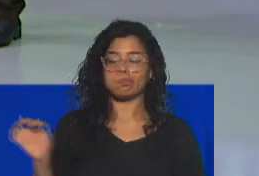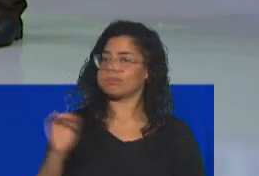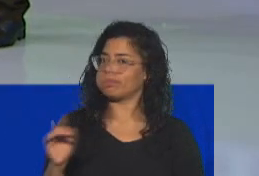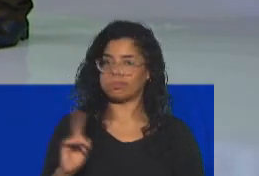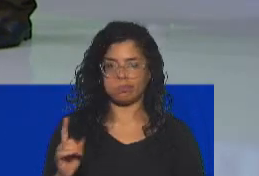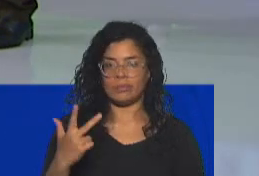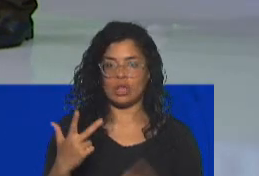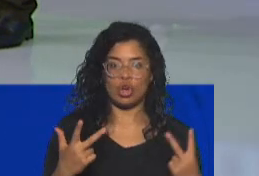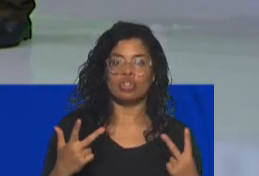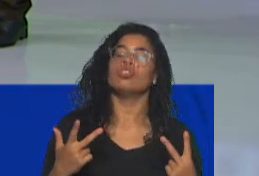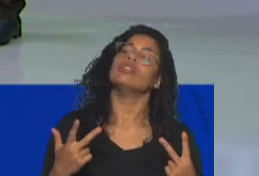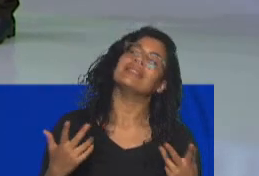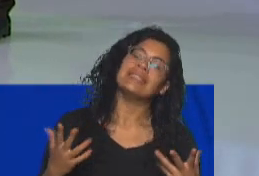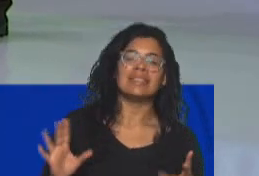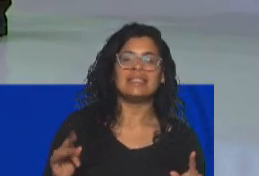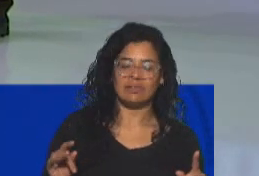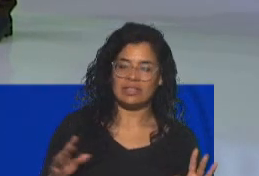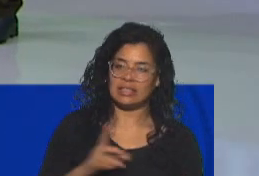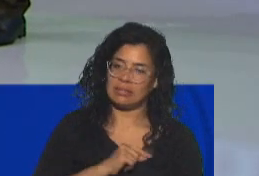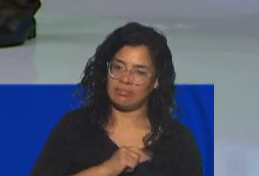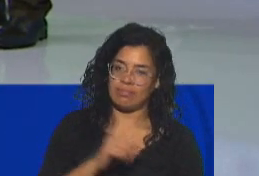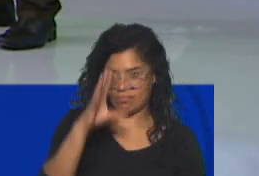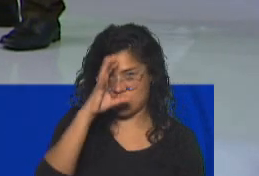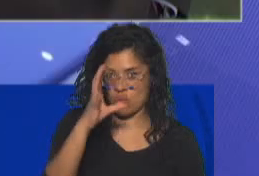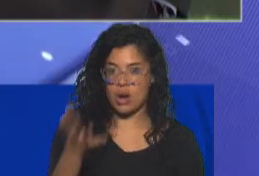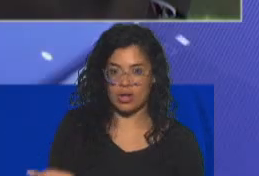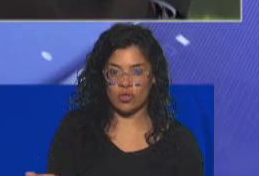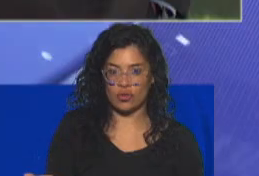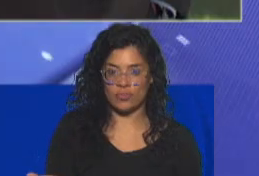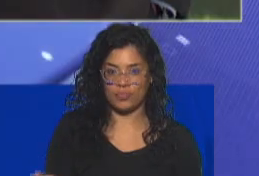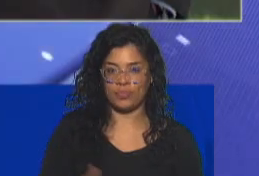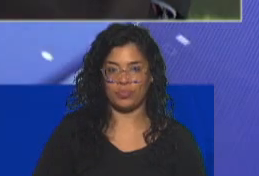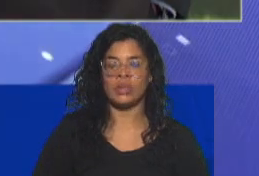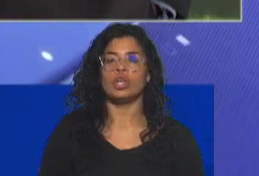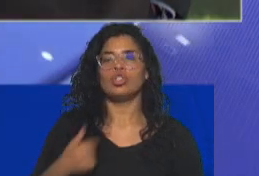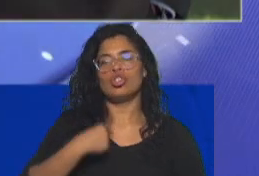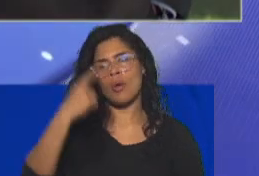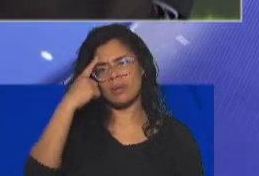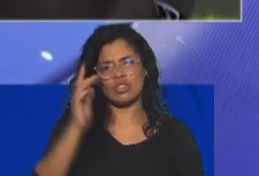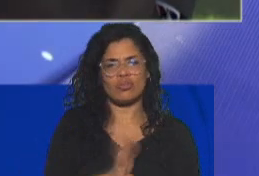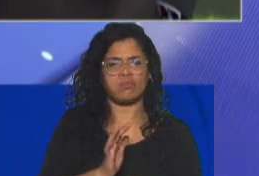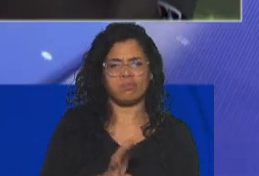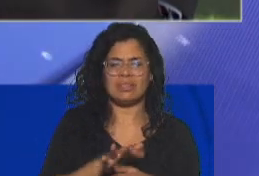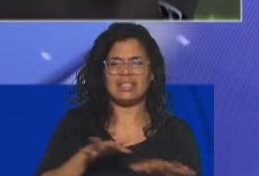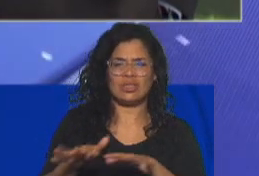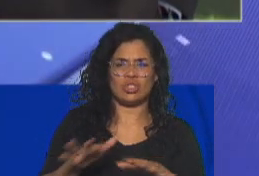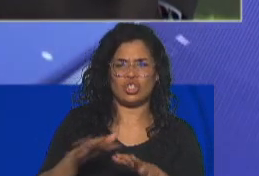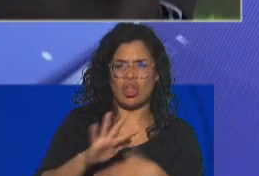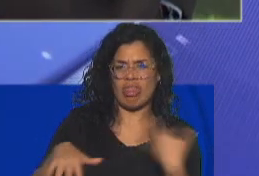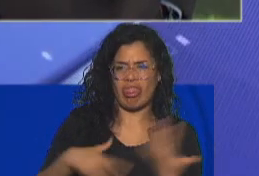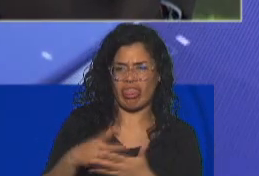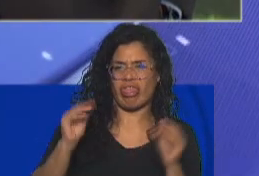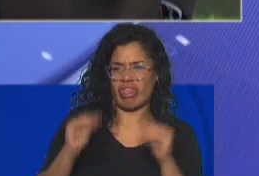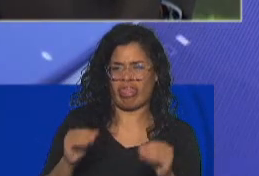tan doloroso. Silbatina generalizada, me parece que fue desprolijo todo el trato, ¿no? De la circunstancia, porque si la